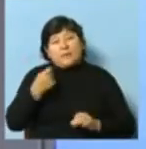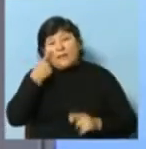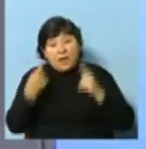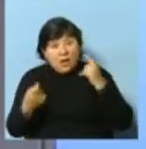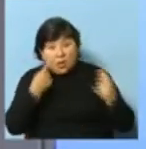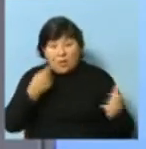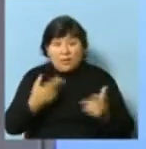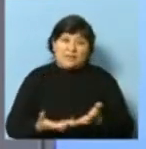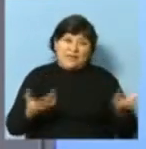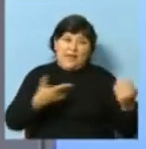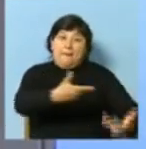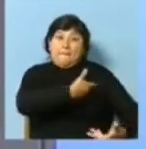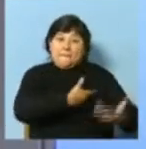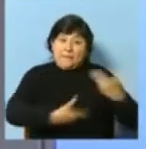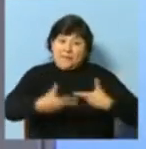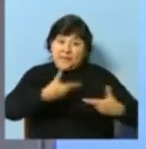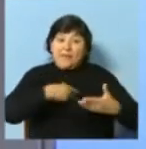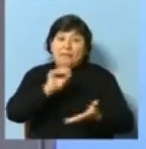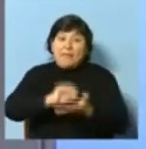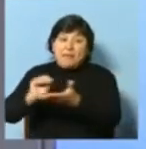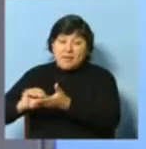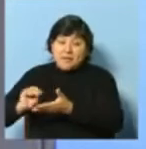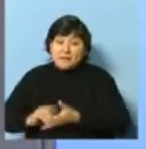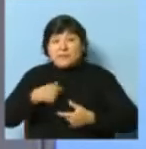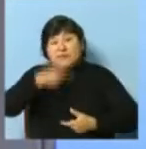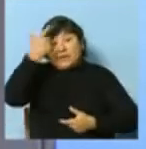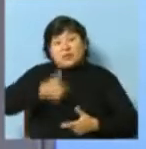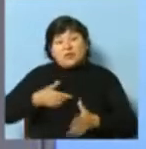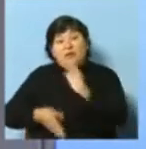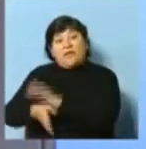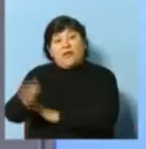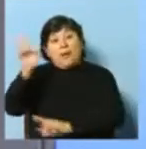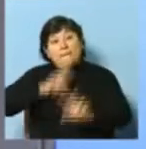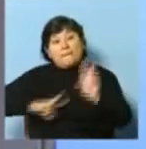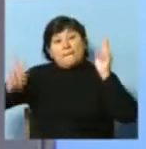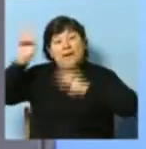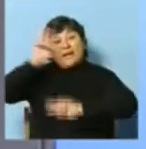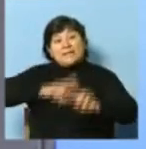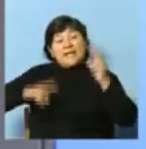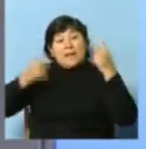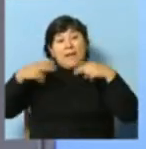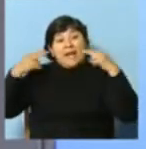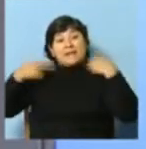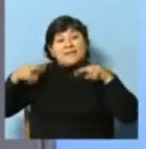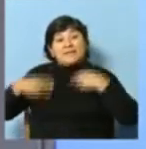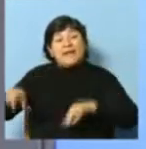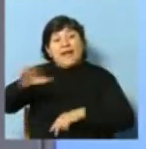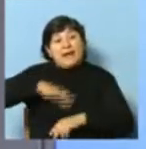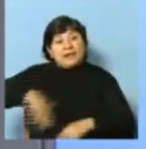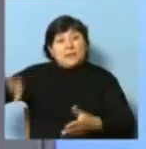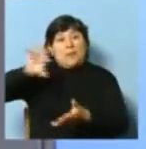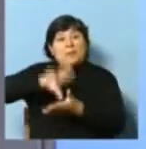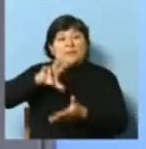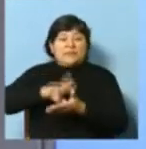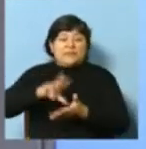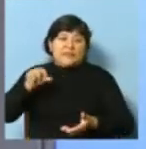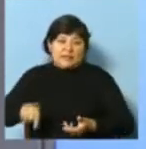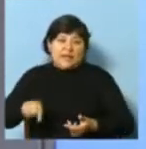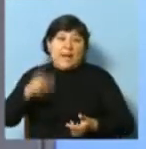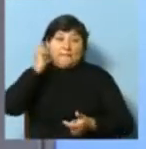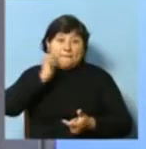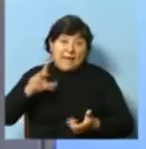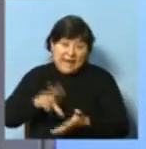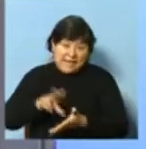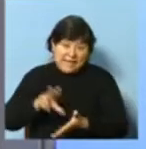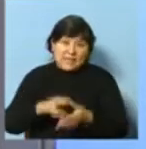requerimientos yo estuve paseando por el parque por el nido que nos piden más juegos y la